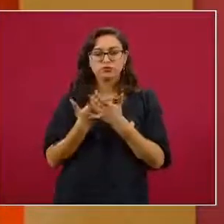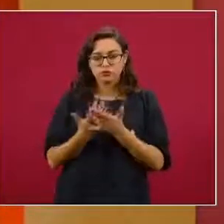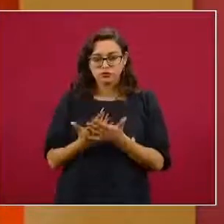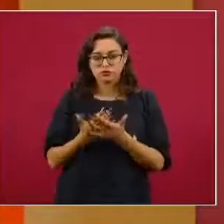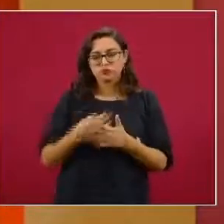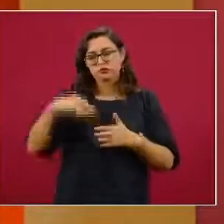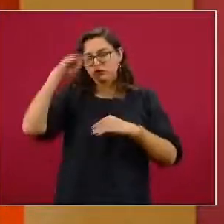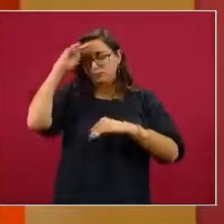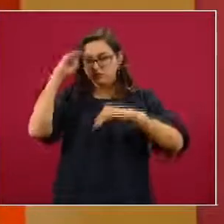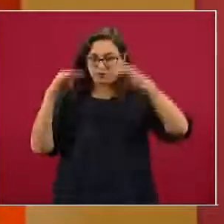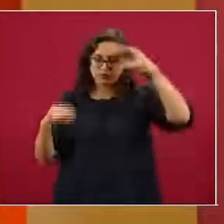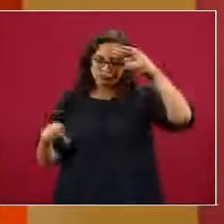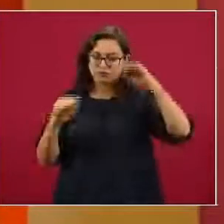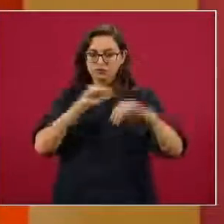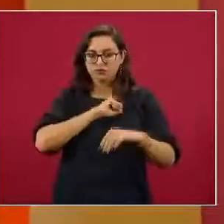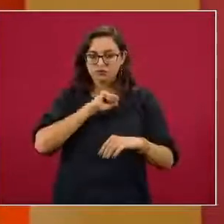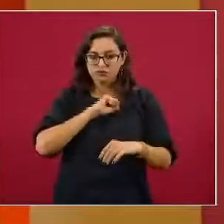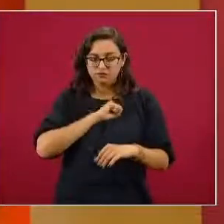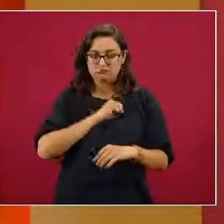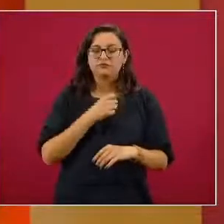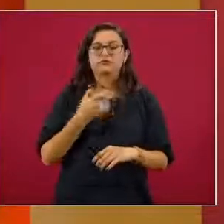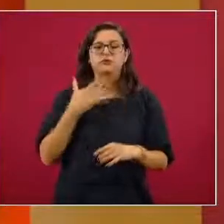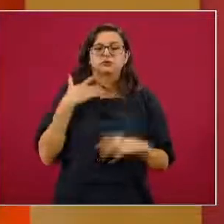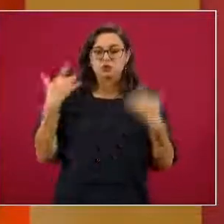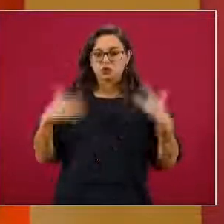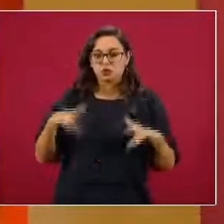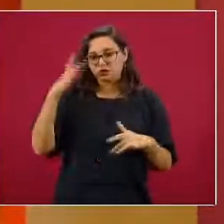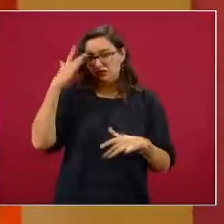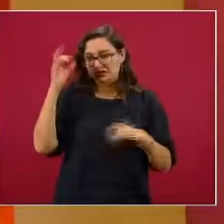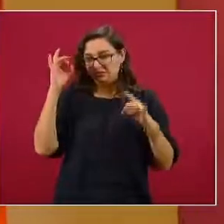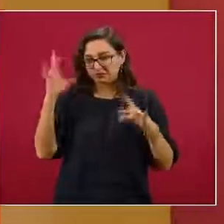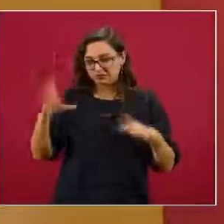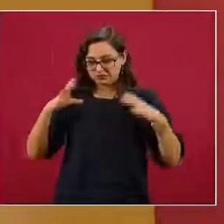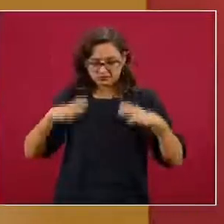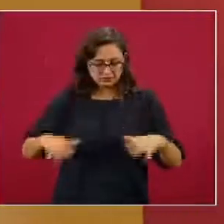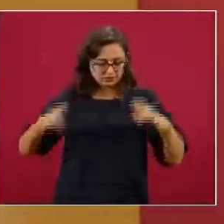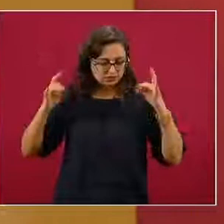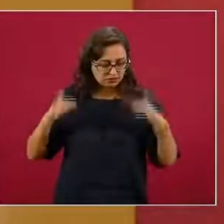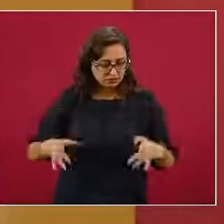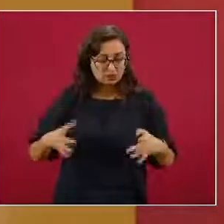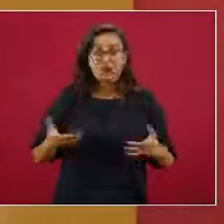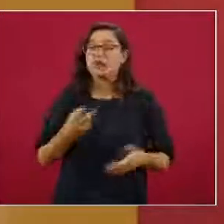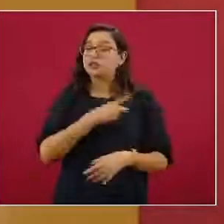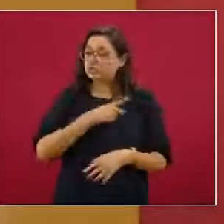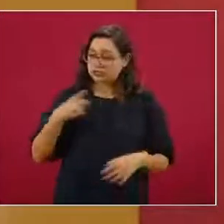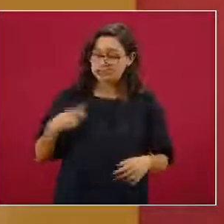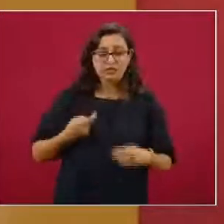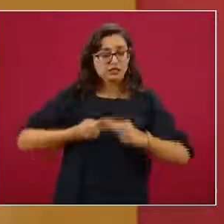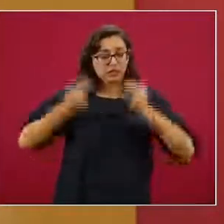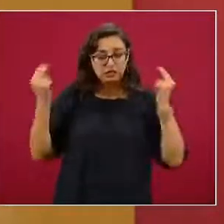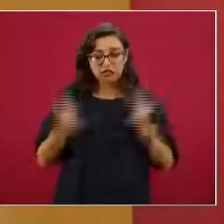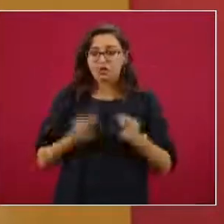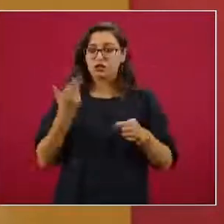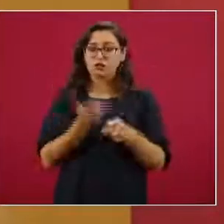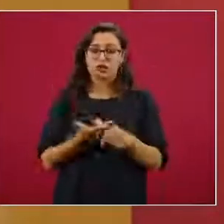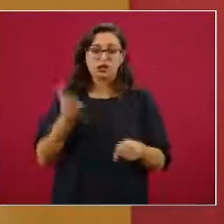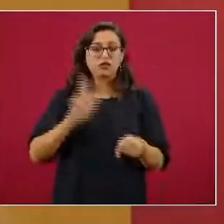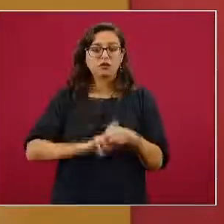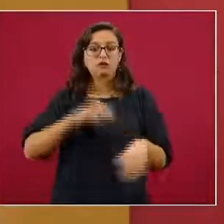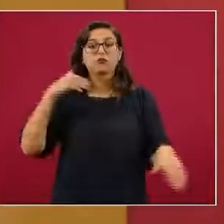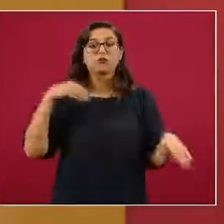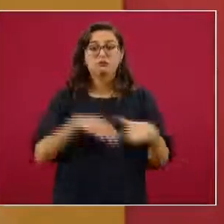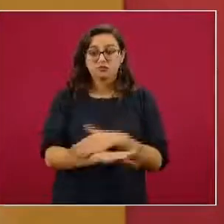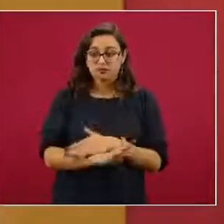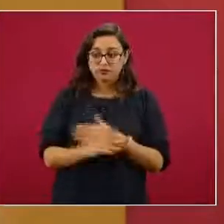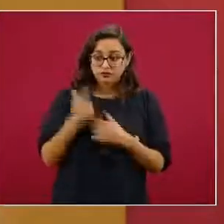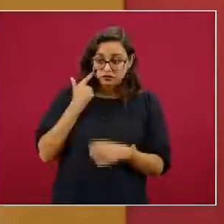dolor de cabeza, dolor de garganta, ir al hospital para ser valorado médicamente y visualizar si se está o